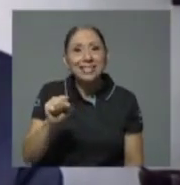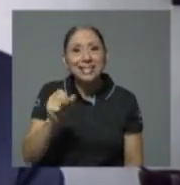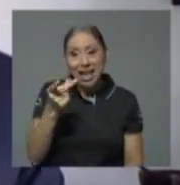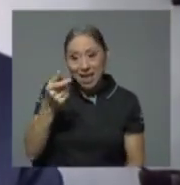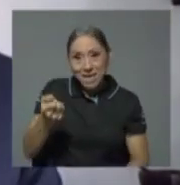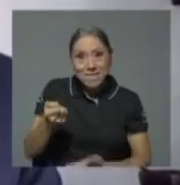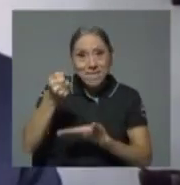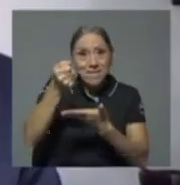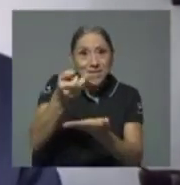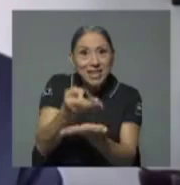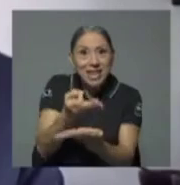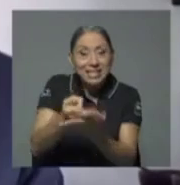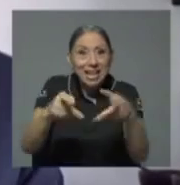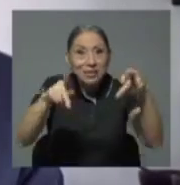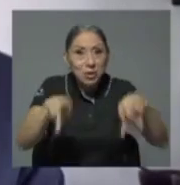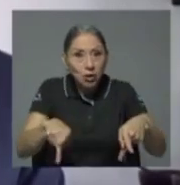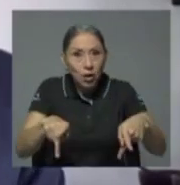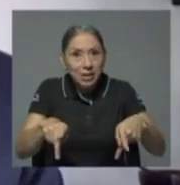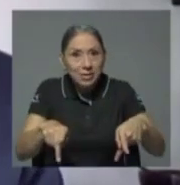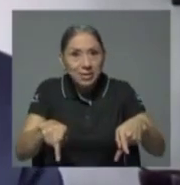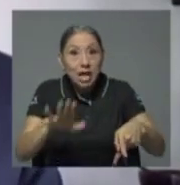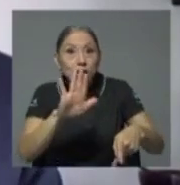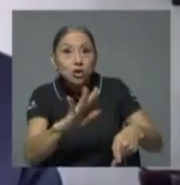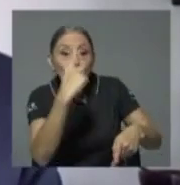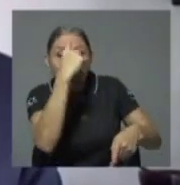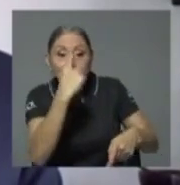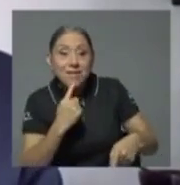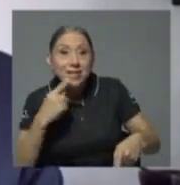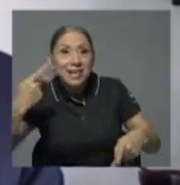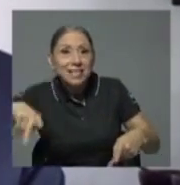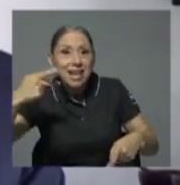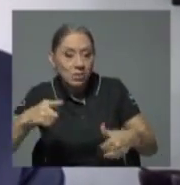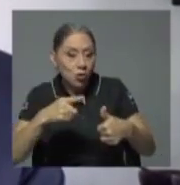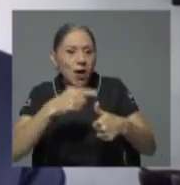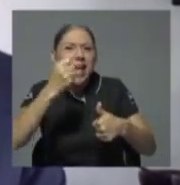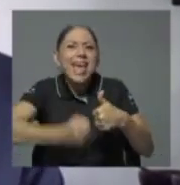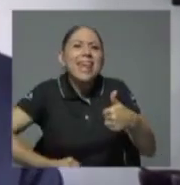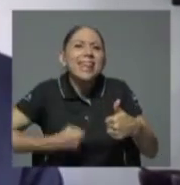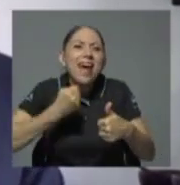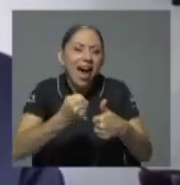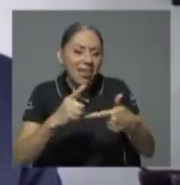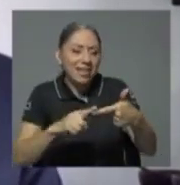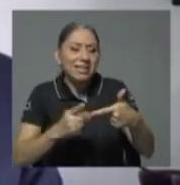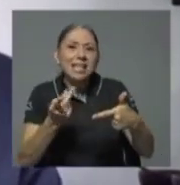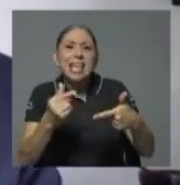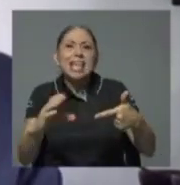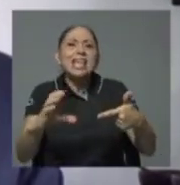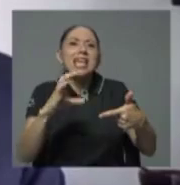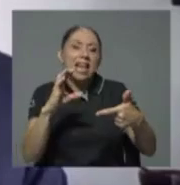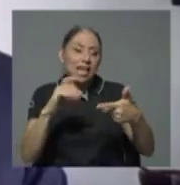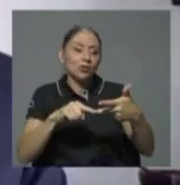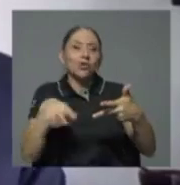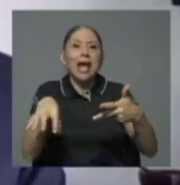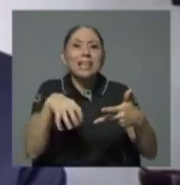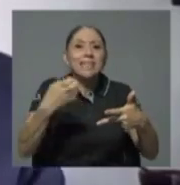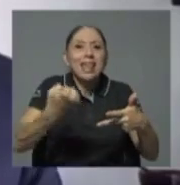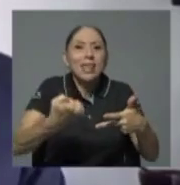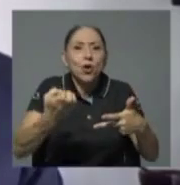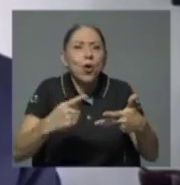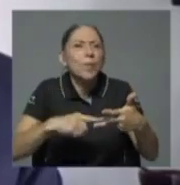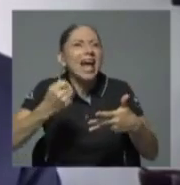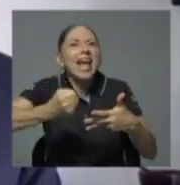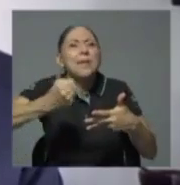cuanto a qué edades, en cuanto a qué tipo de ingresos, qué tipo de actividad económica, empleo, etcétera, dónde